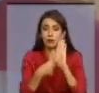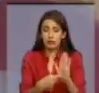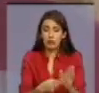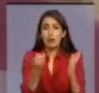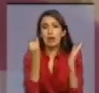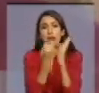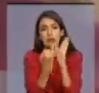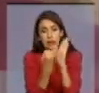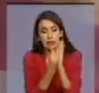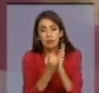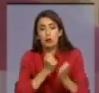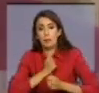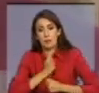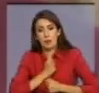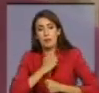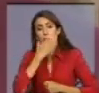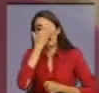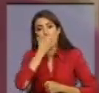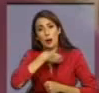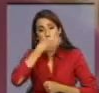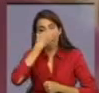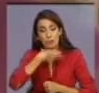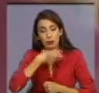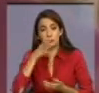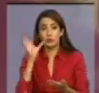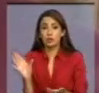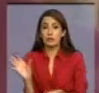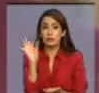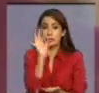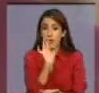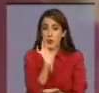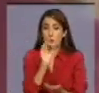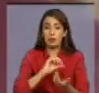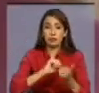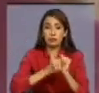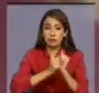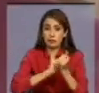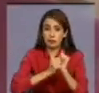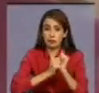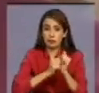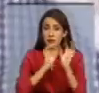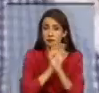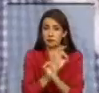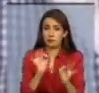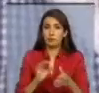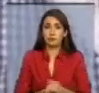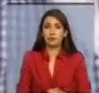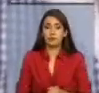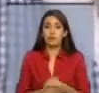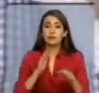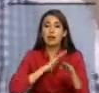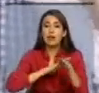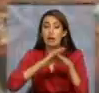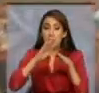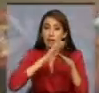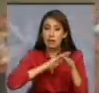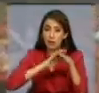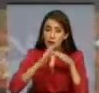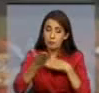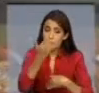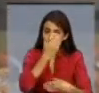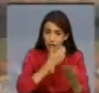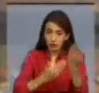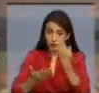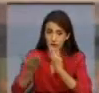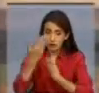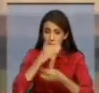Ambato, por ejemplo, de la ciudad, que sí representan artesanalmente muy buenos productos. La invitación está hecha a visitar la Feria